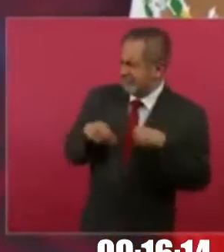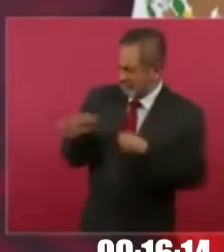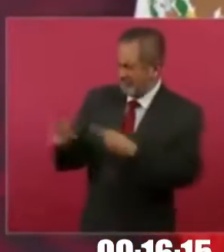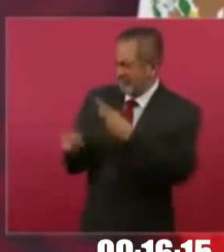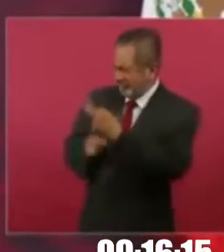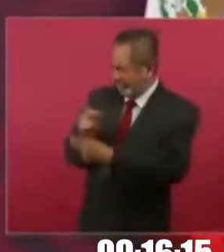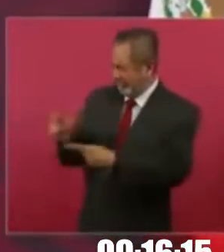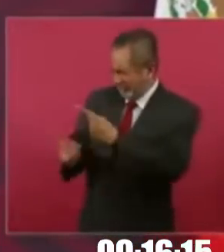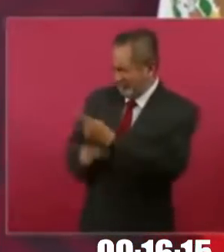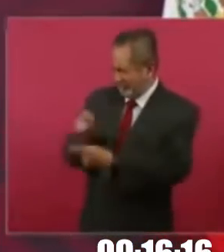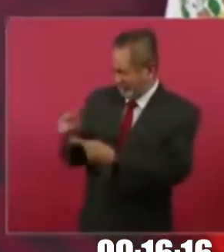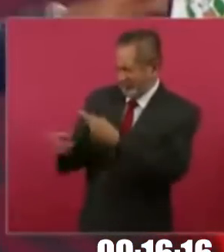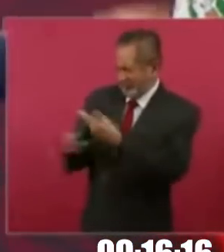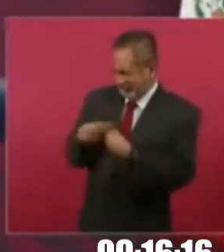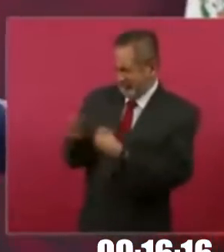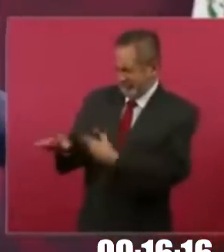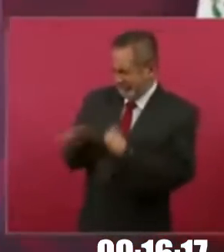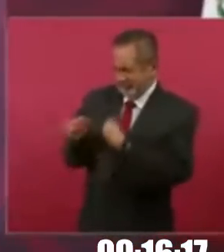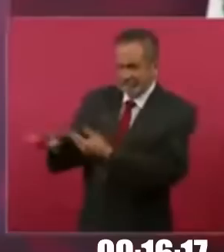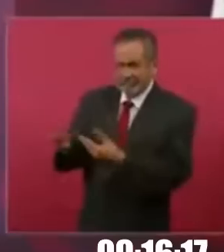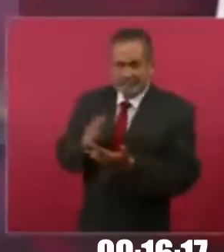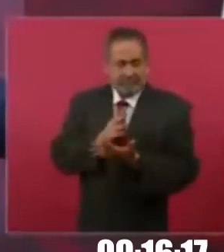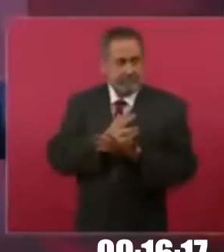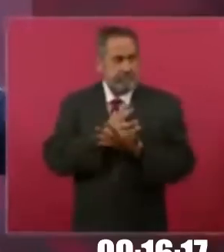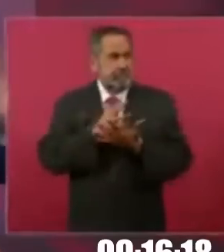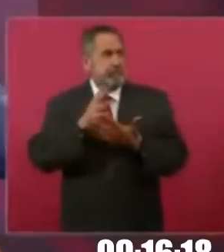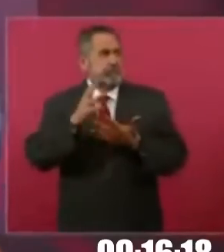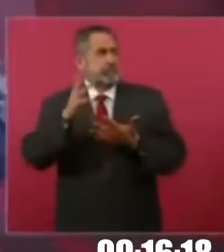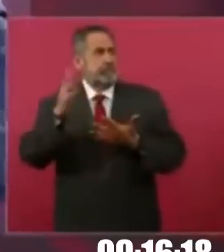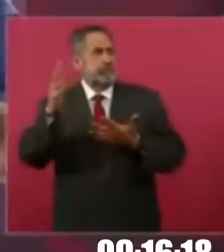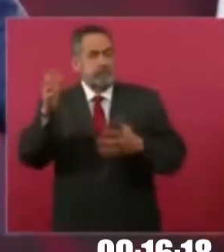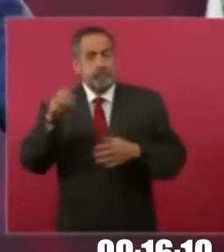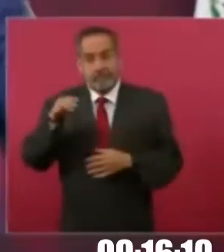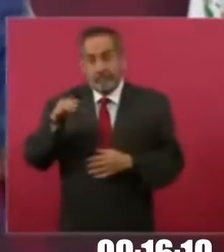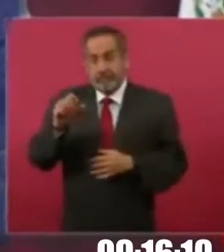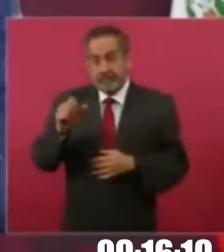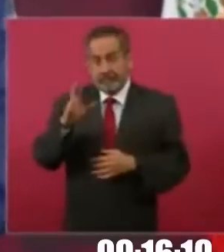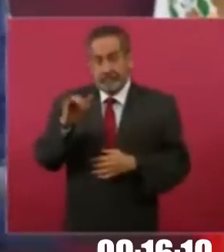para que derramara recursos